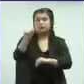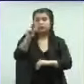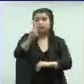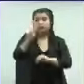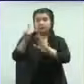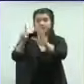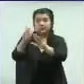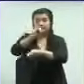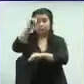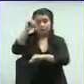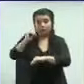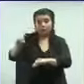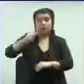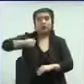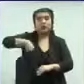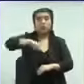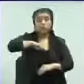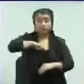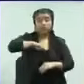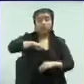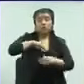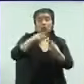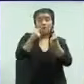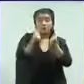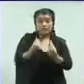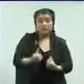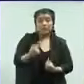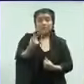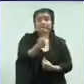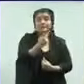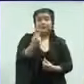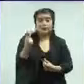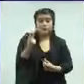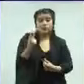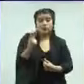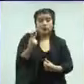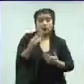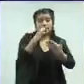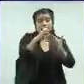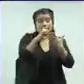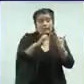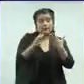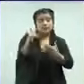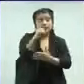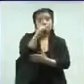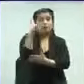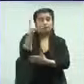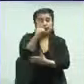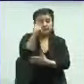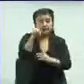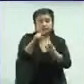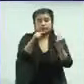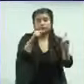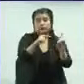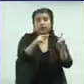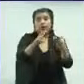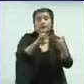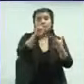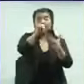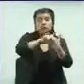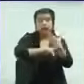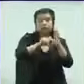70.26% de nuestro presupuesto. El segundo elemento de importancia a destacar es el